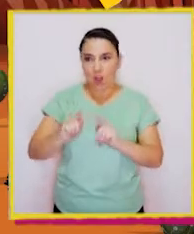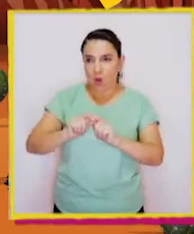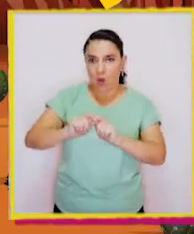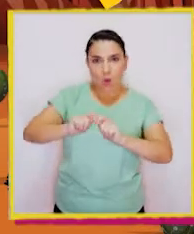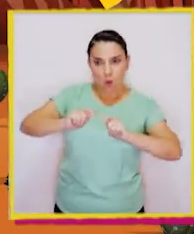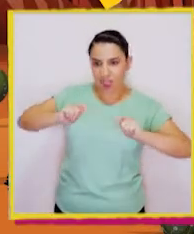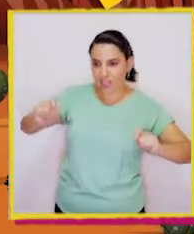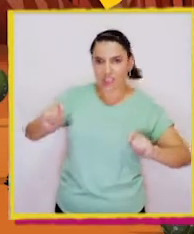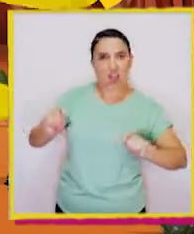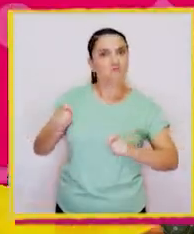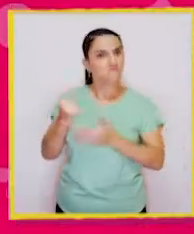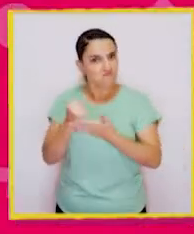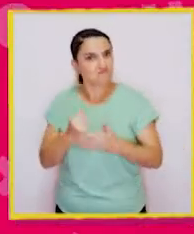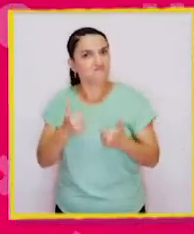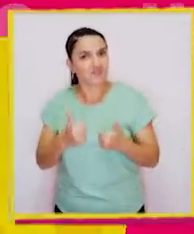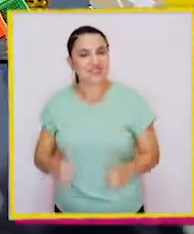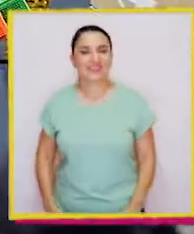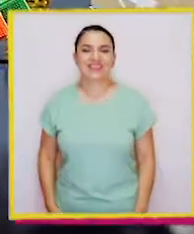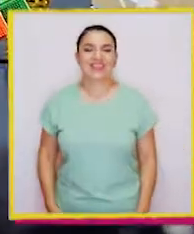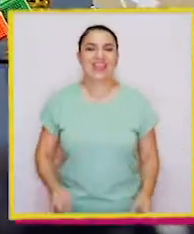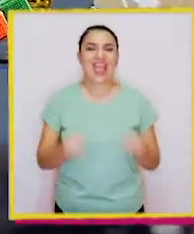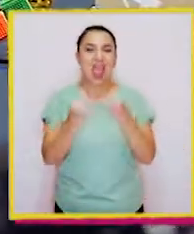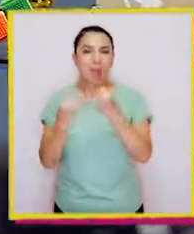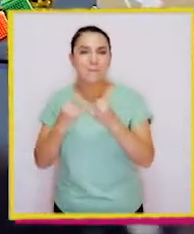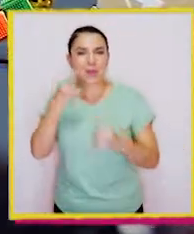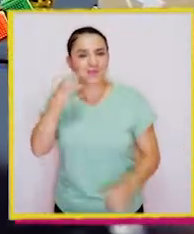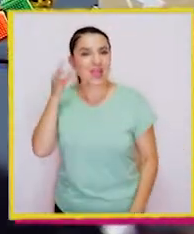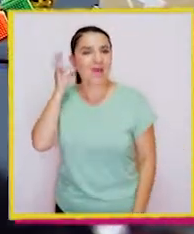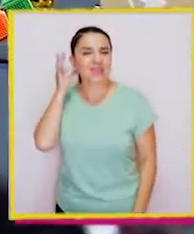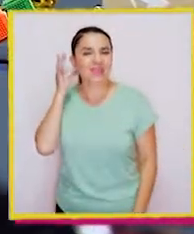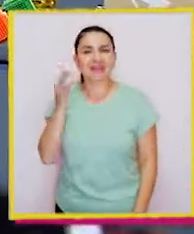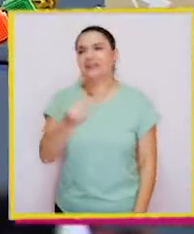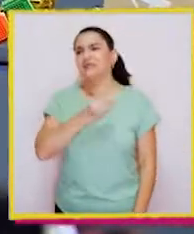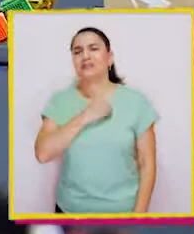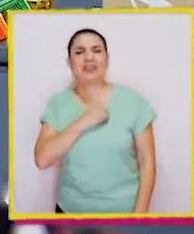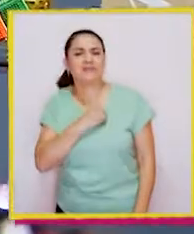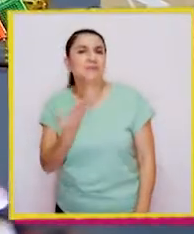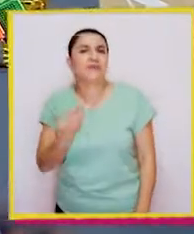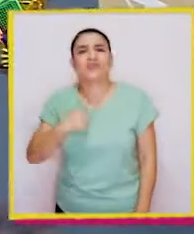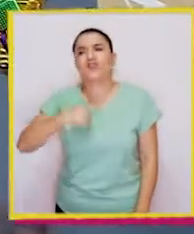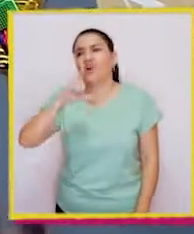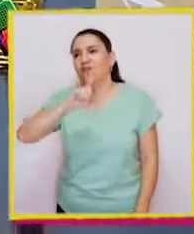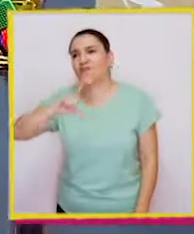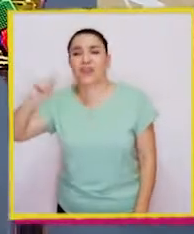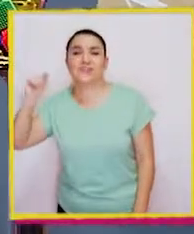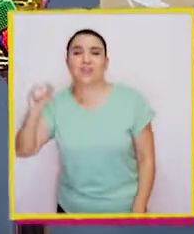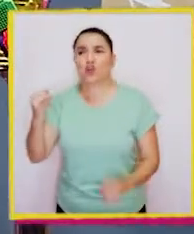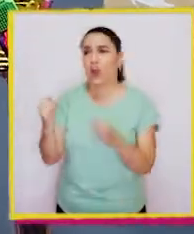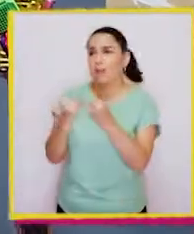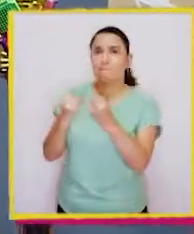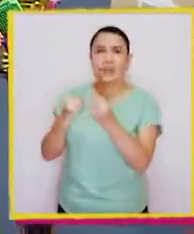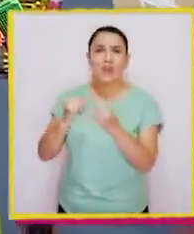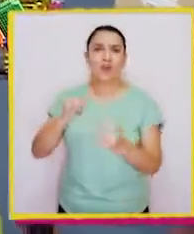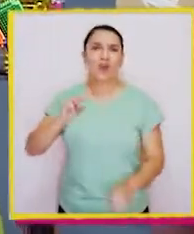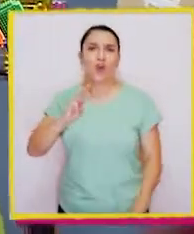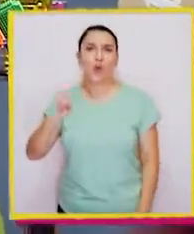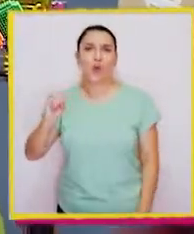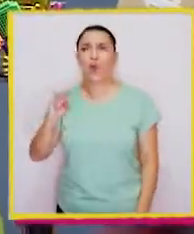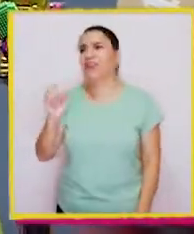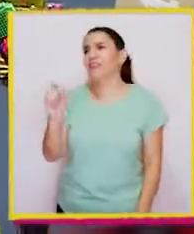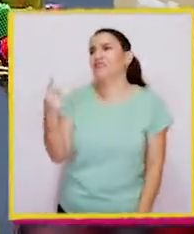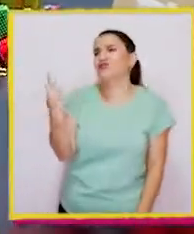wincha es muy útil. Amigos y amigas, lamentablemente me tengo que ir porque dejé a mi amigo Woody